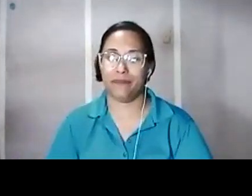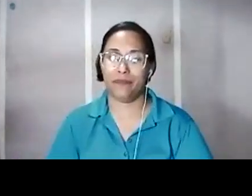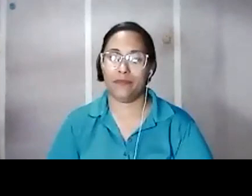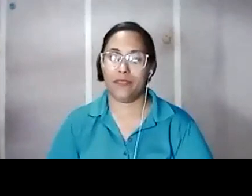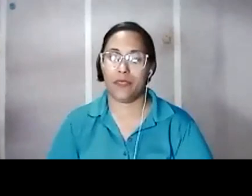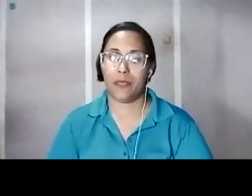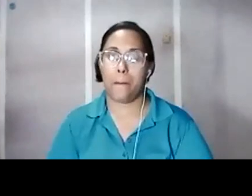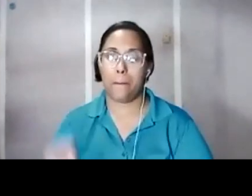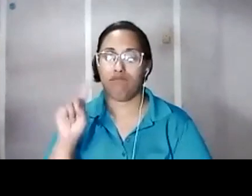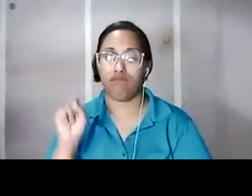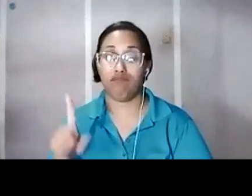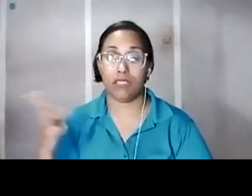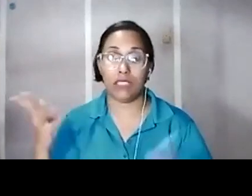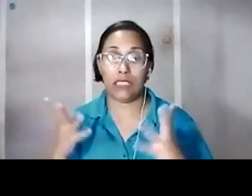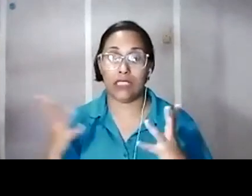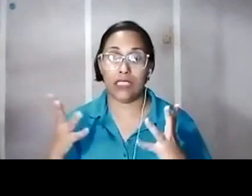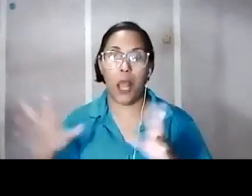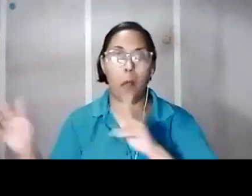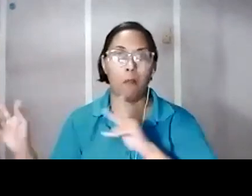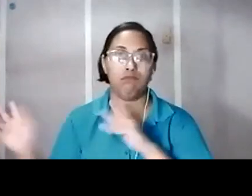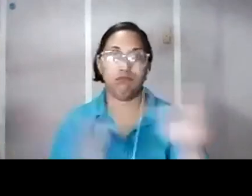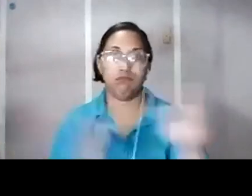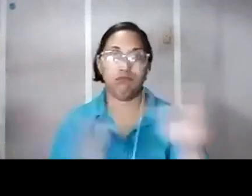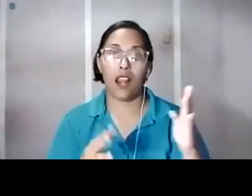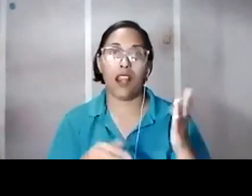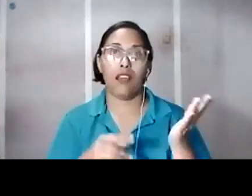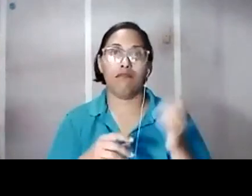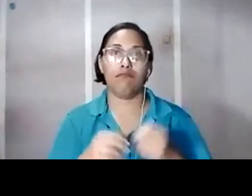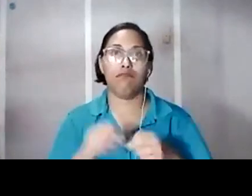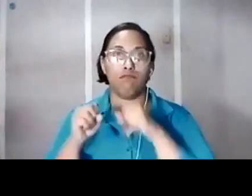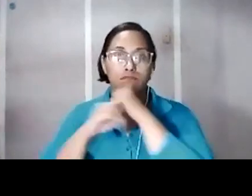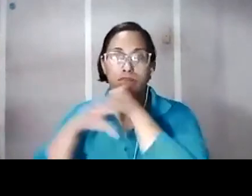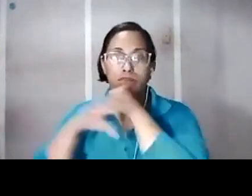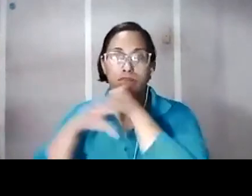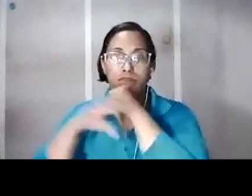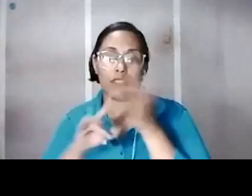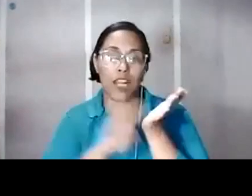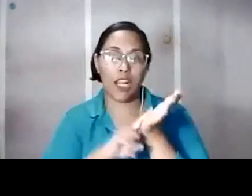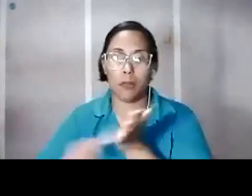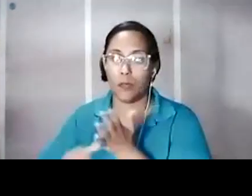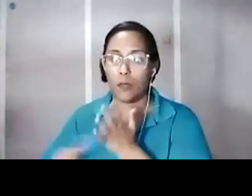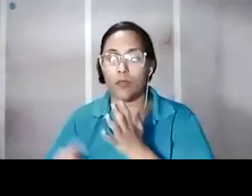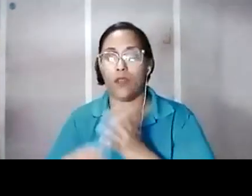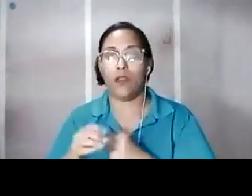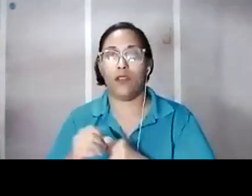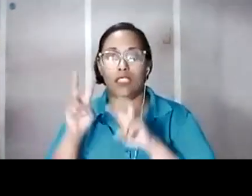Pregunta si tiene planes de publicar esta investigación sobre el carnaval de San Juan de 1910. Bueno,